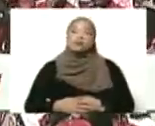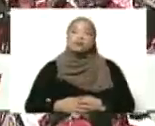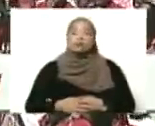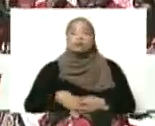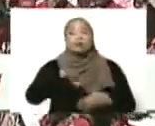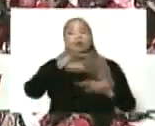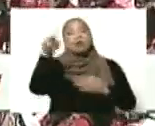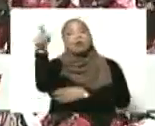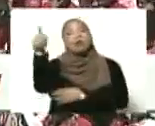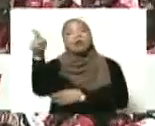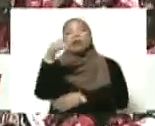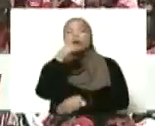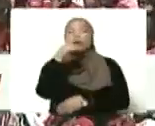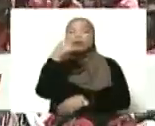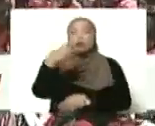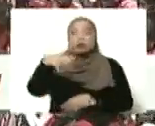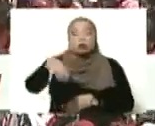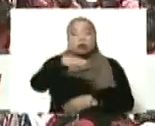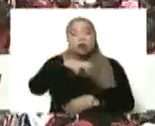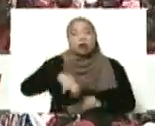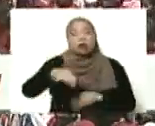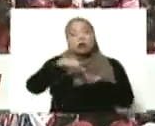parroquiales, municipales y estadales.